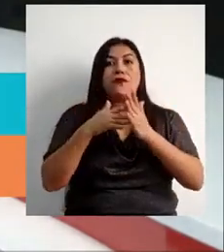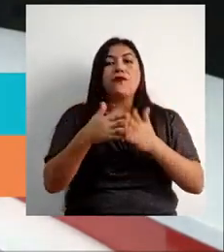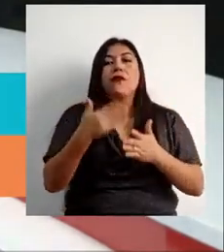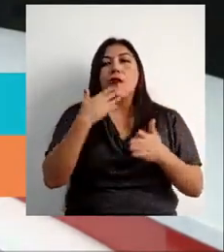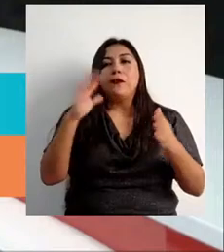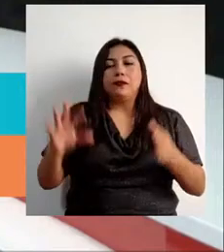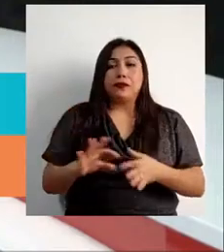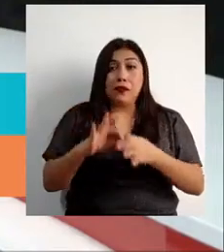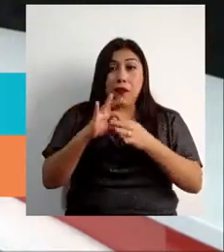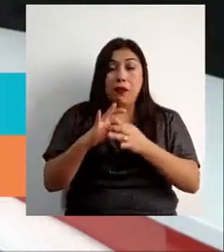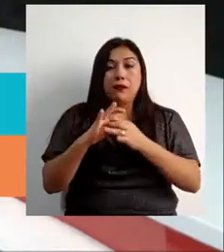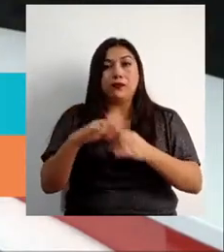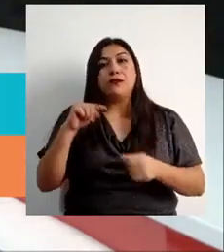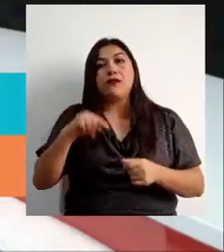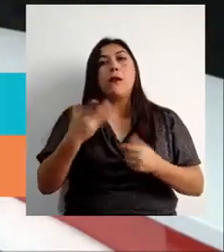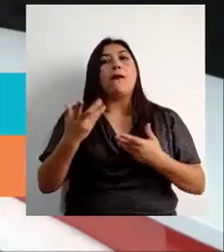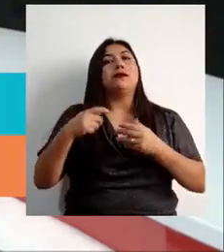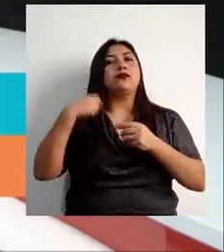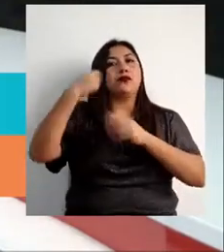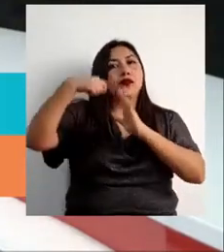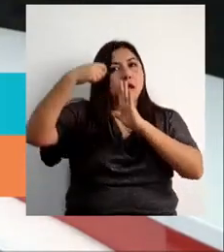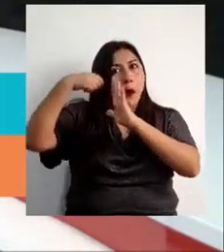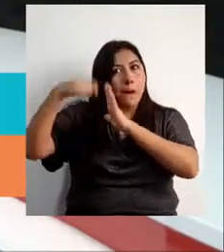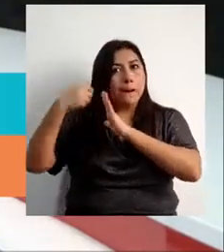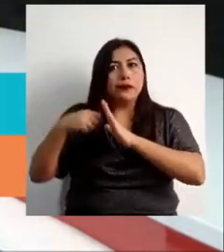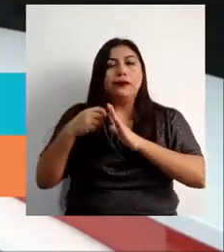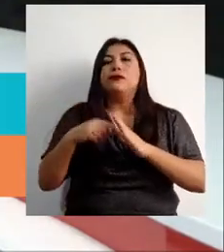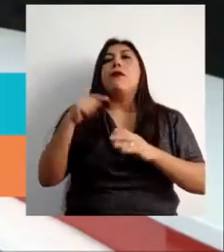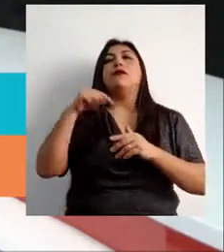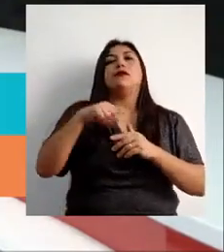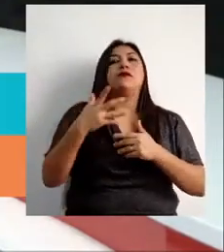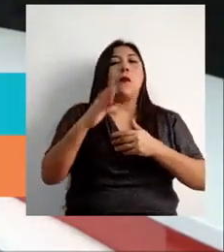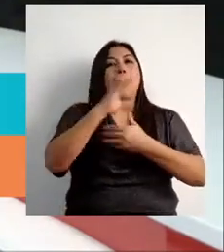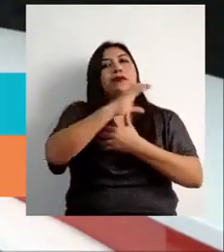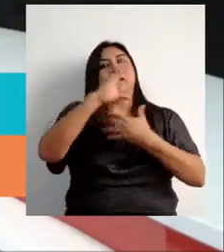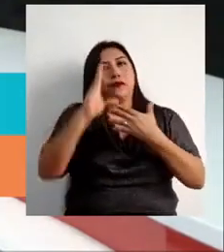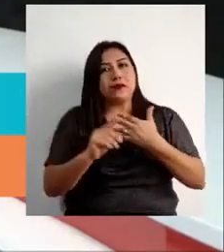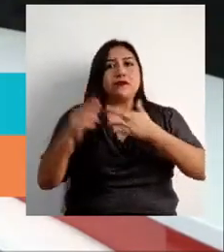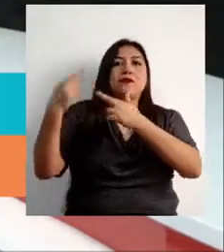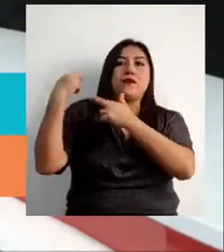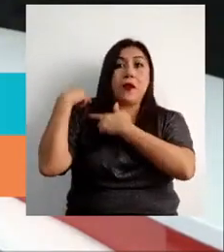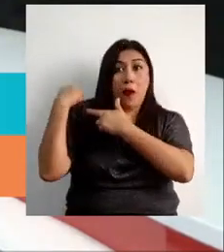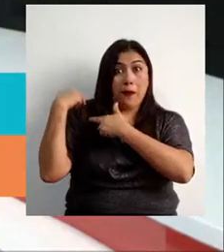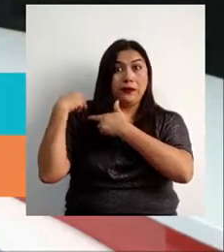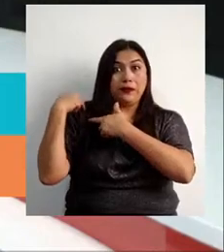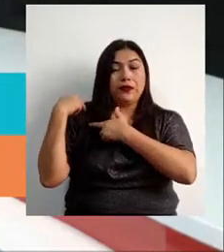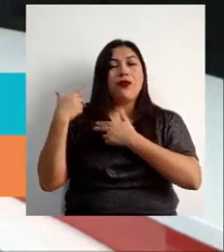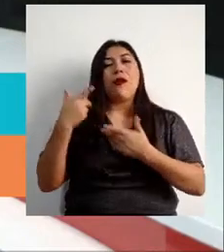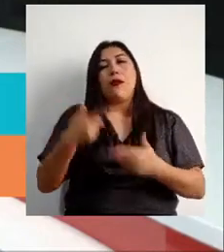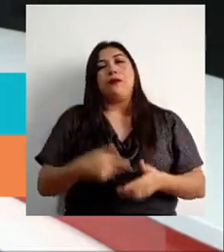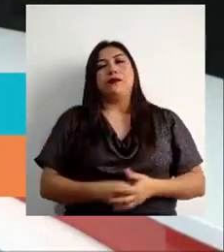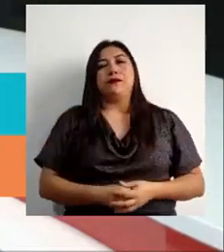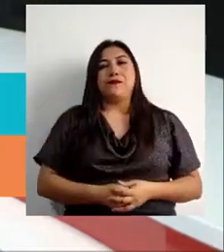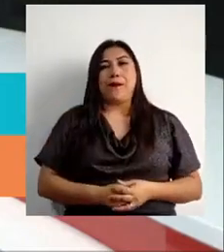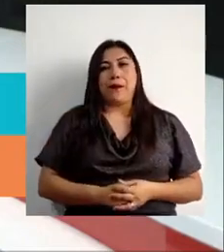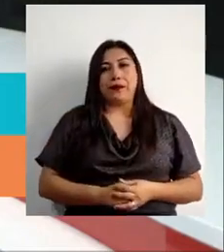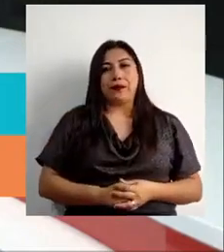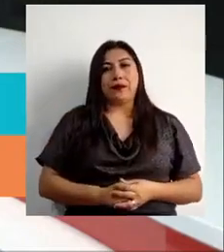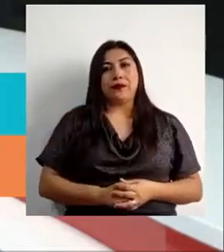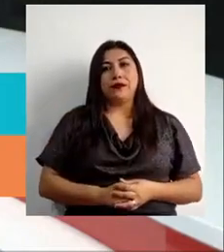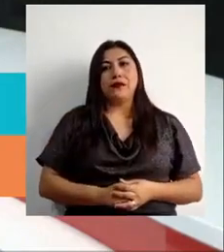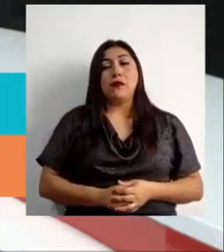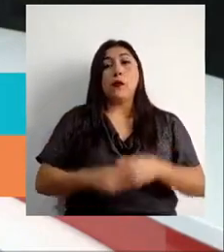Unidad de Comunicaciones del Consejo Nacional para la Integración de la Persona con Discapacidad, CONADIS. Desde